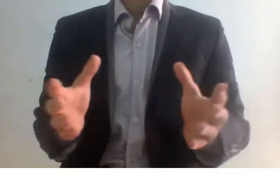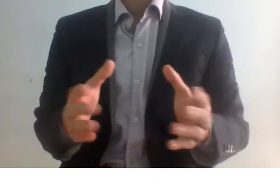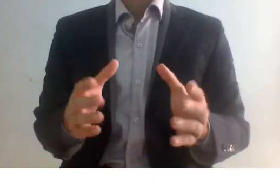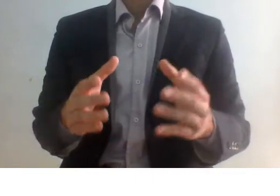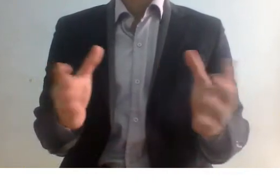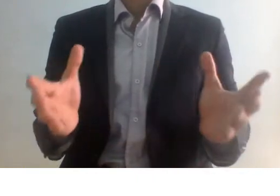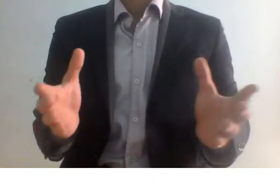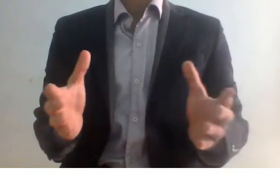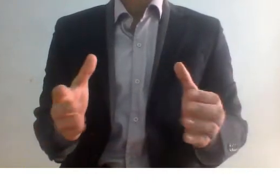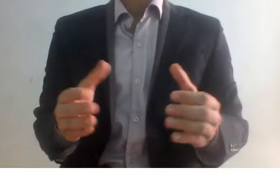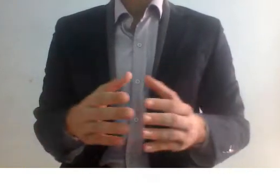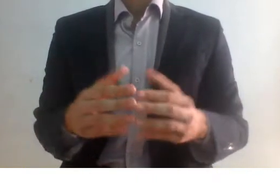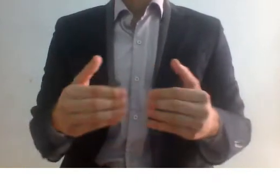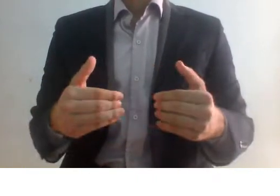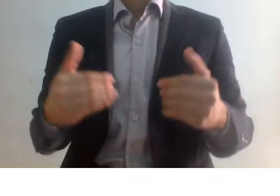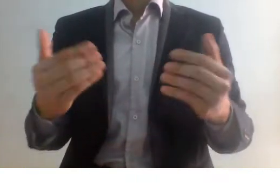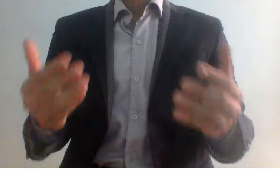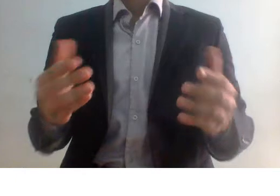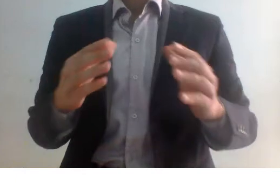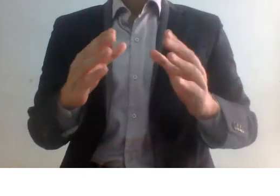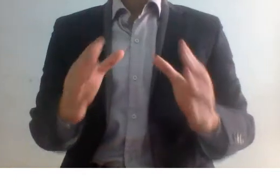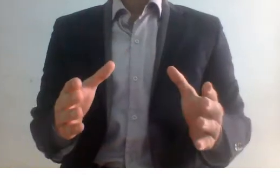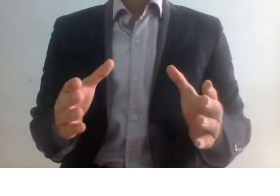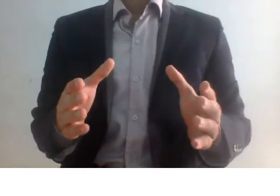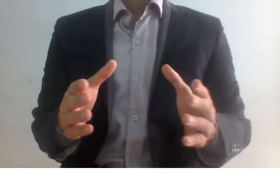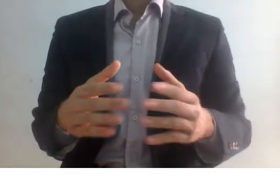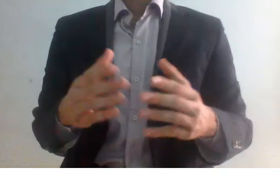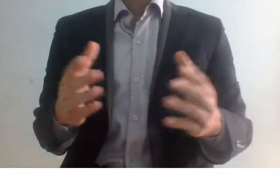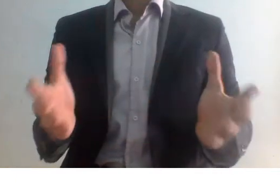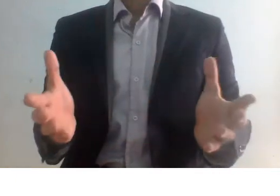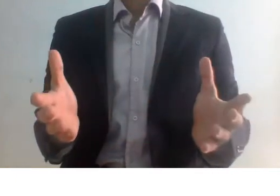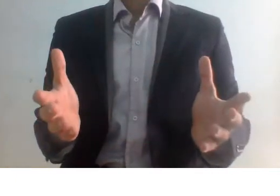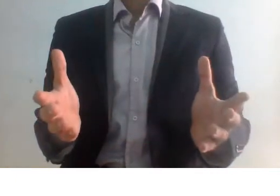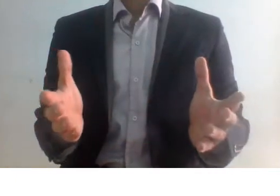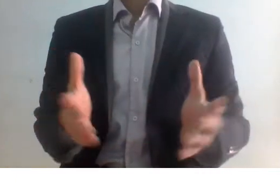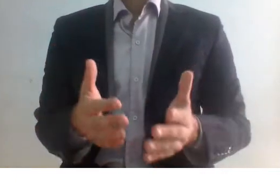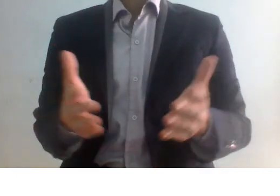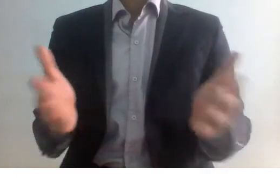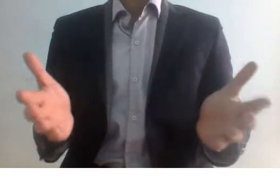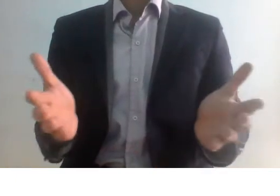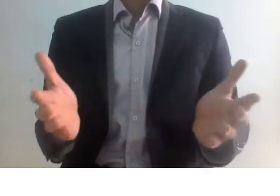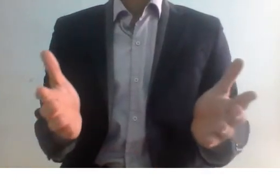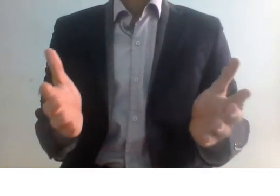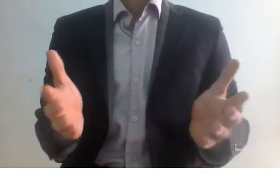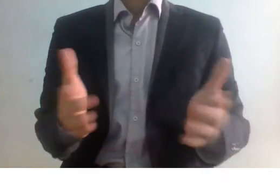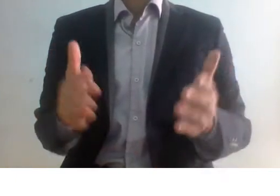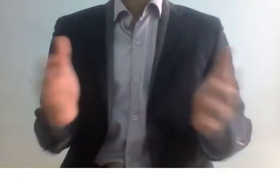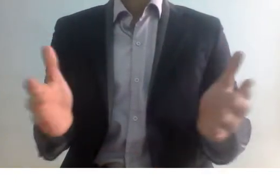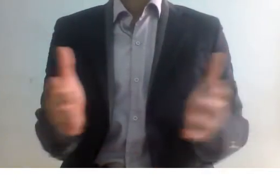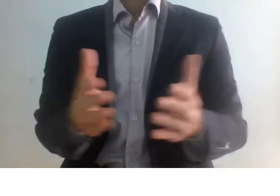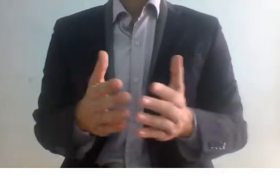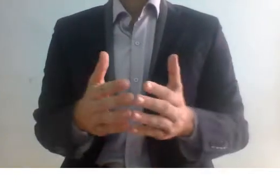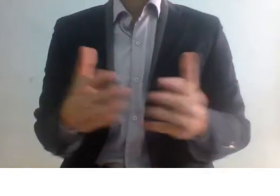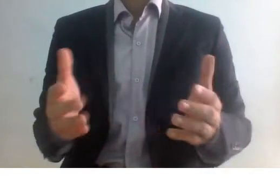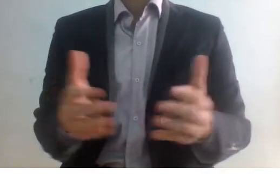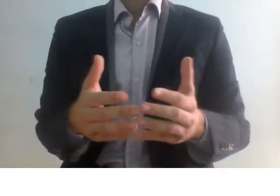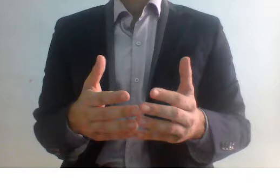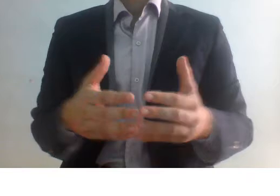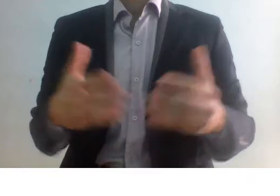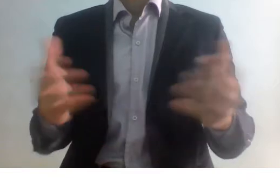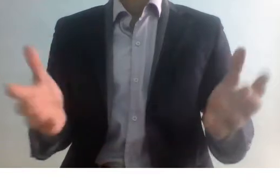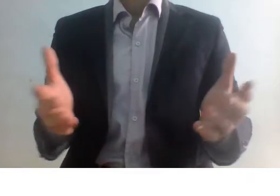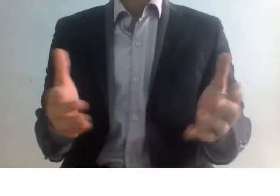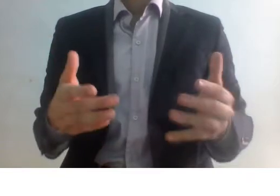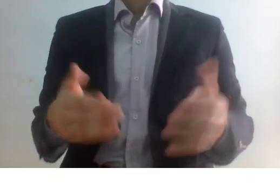permitida y generaba economía. Y no por eso significa que esté bien, o para ellos significa que está bien este tipo de cosas que a pesar de que se violan ciertos